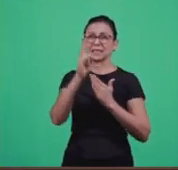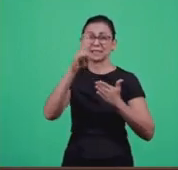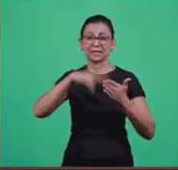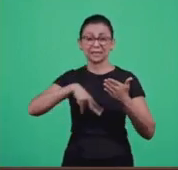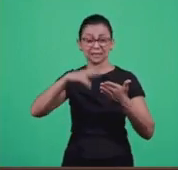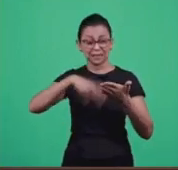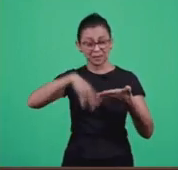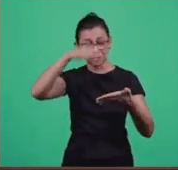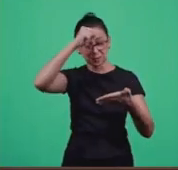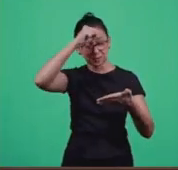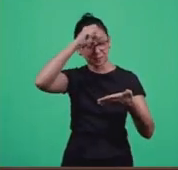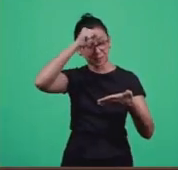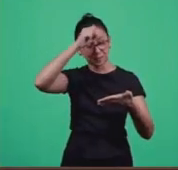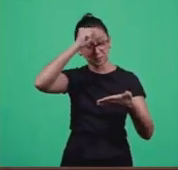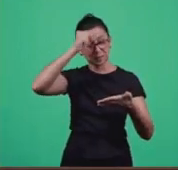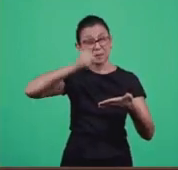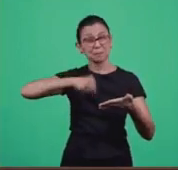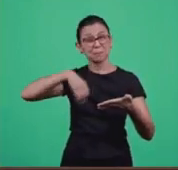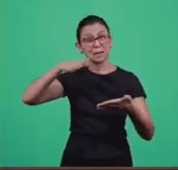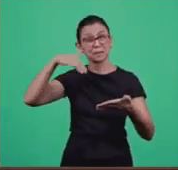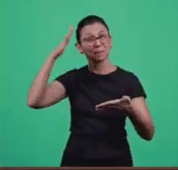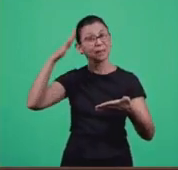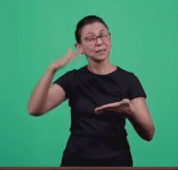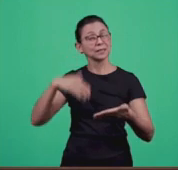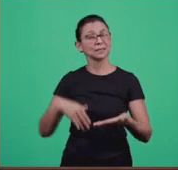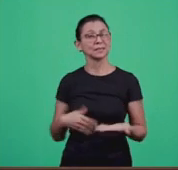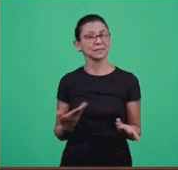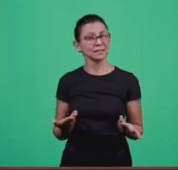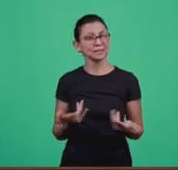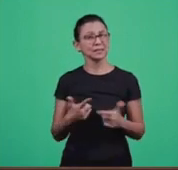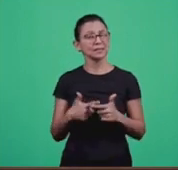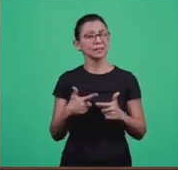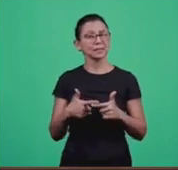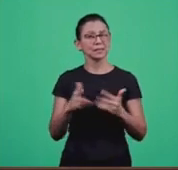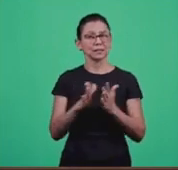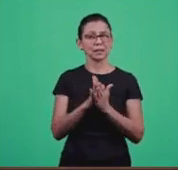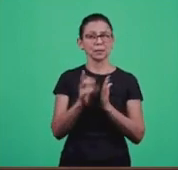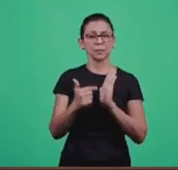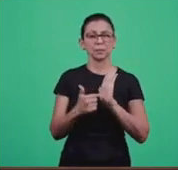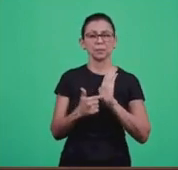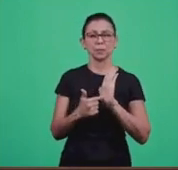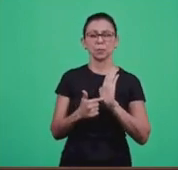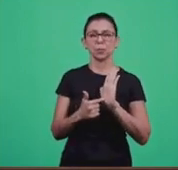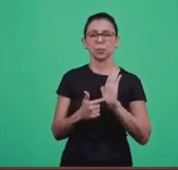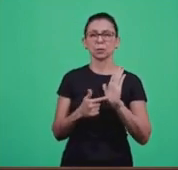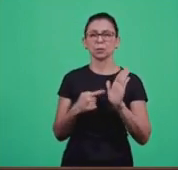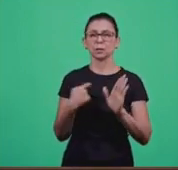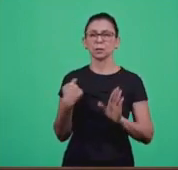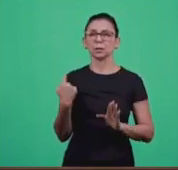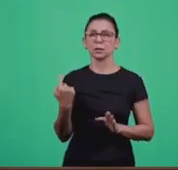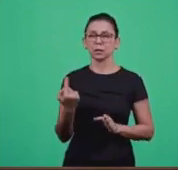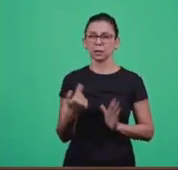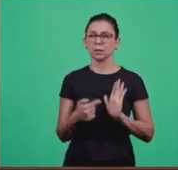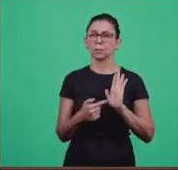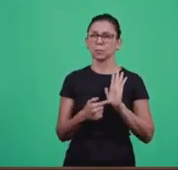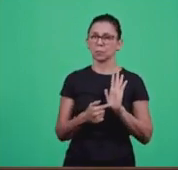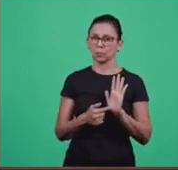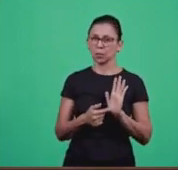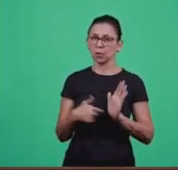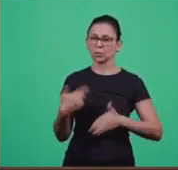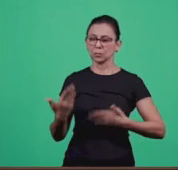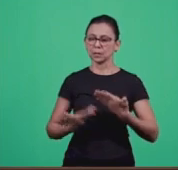queremos leer la Biblia, aprender del Señor, porque en la palabra nosotros aprendemos cómo debemos